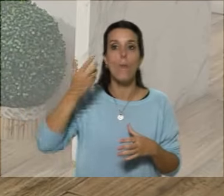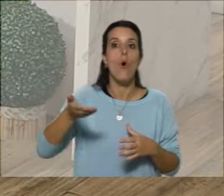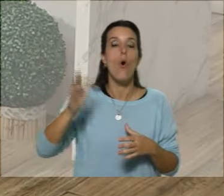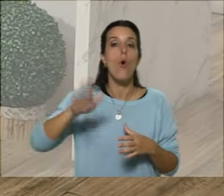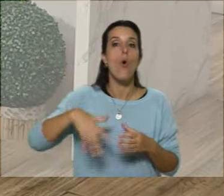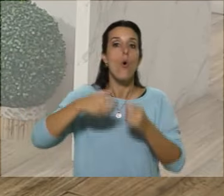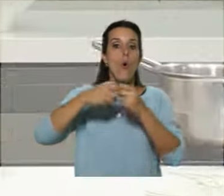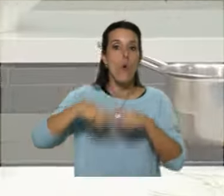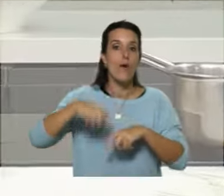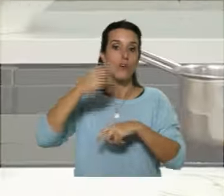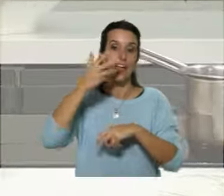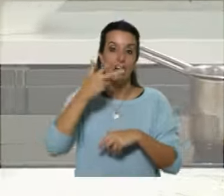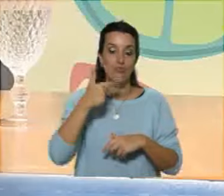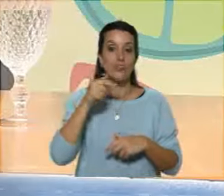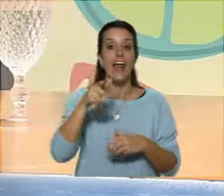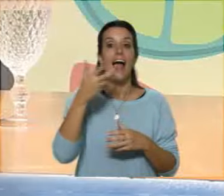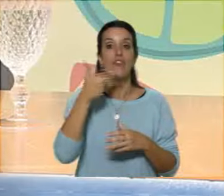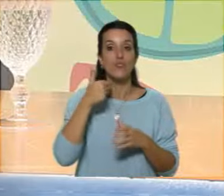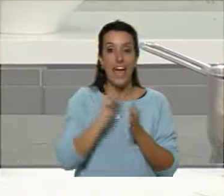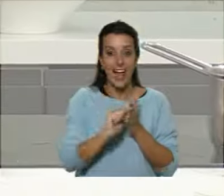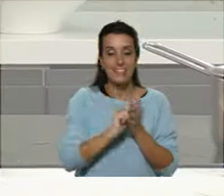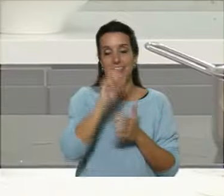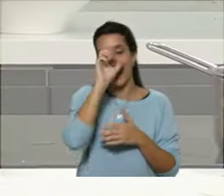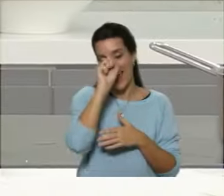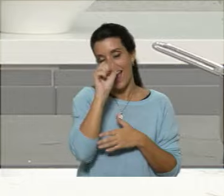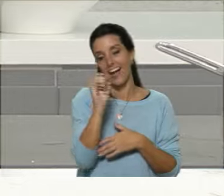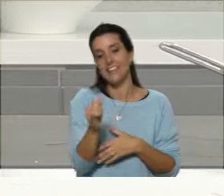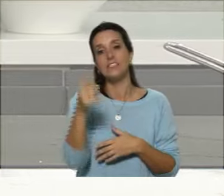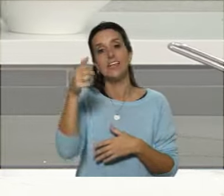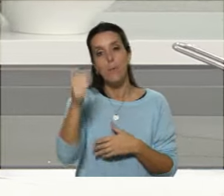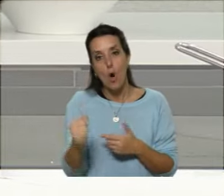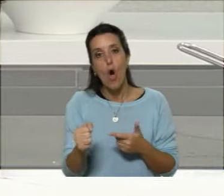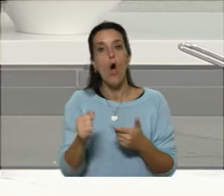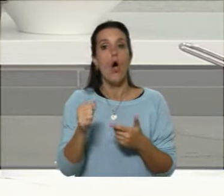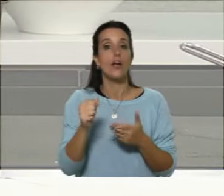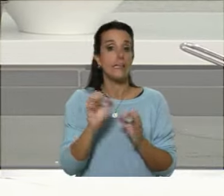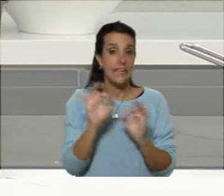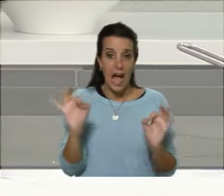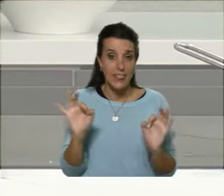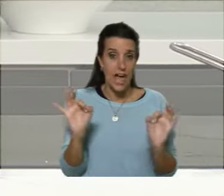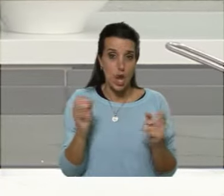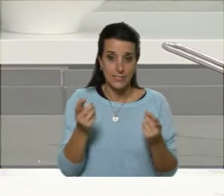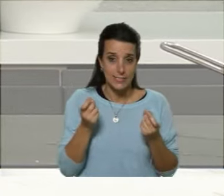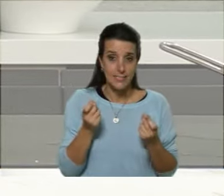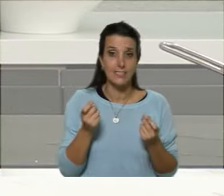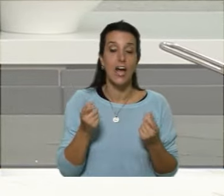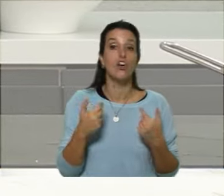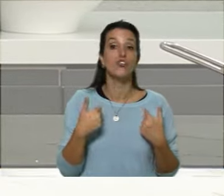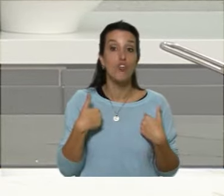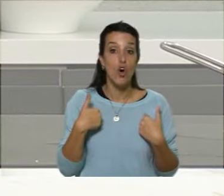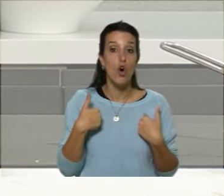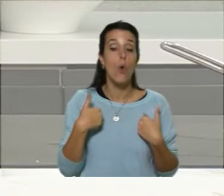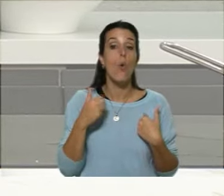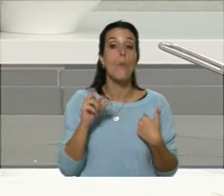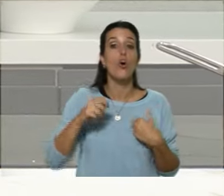Los huevos y el azúcar. El azúcar y le rayaste naranja. Le rayé naranja, limón, si no querés ponerle nada, no le pongas. Yo lo voy a hacer un poquito